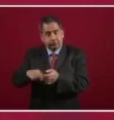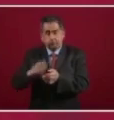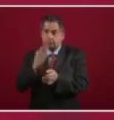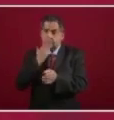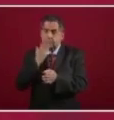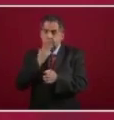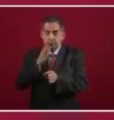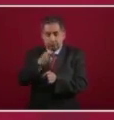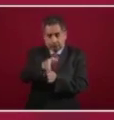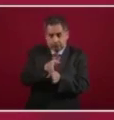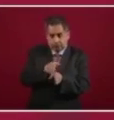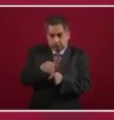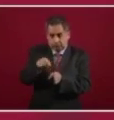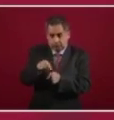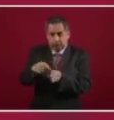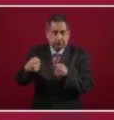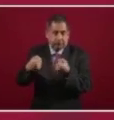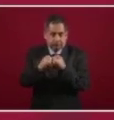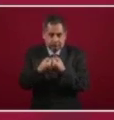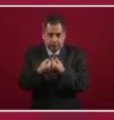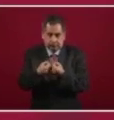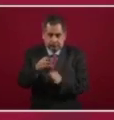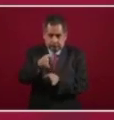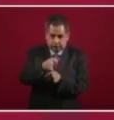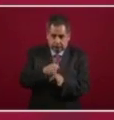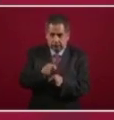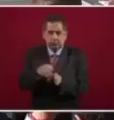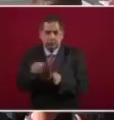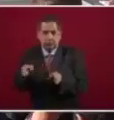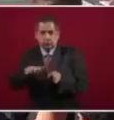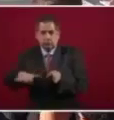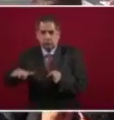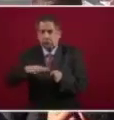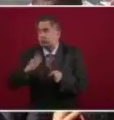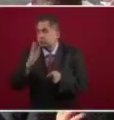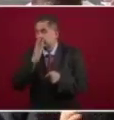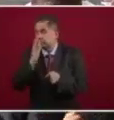en los límites,